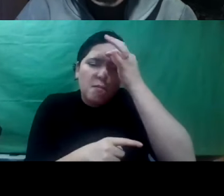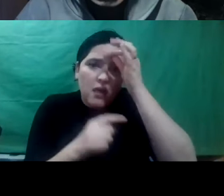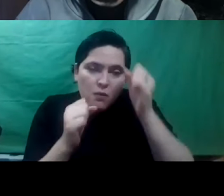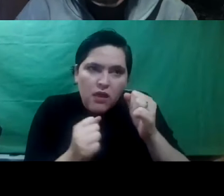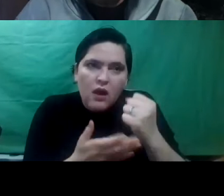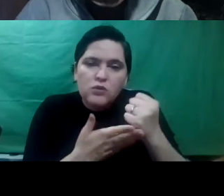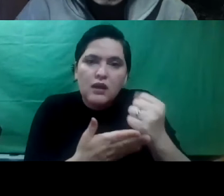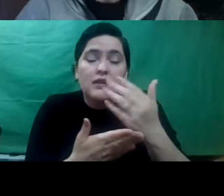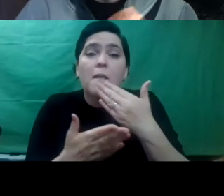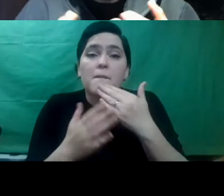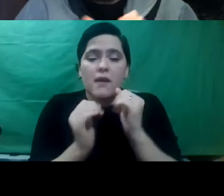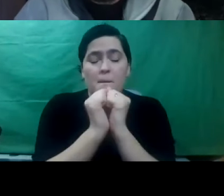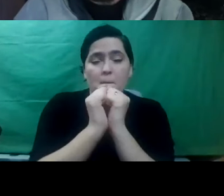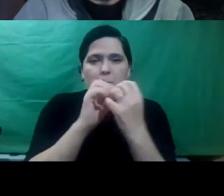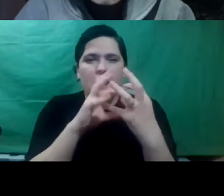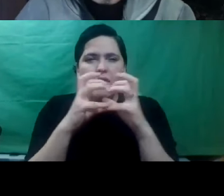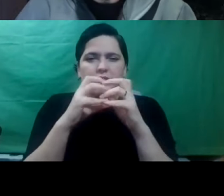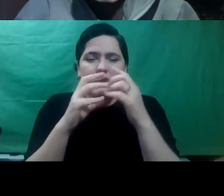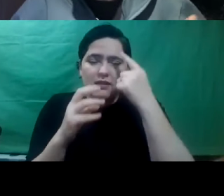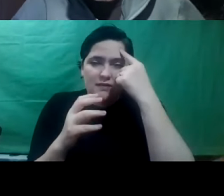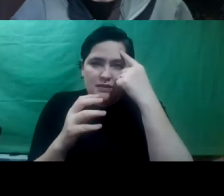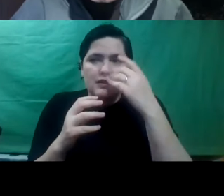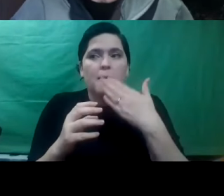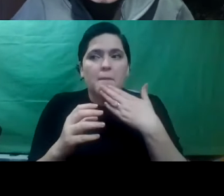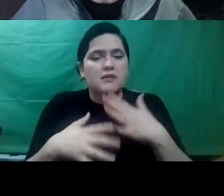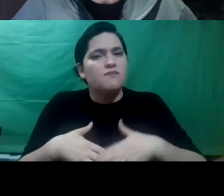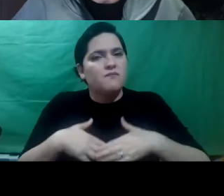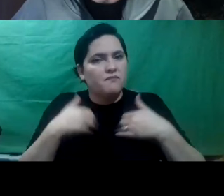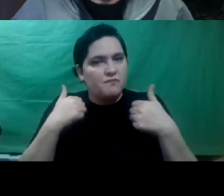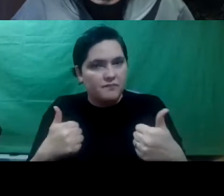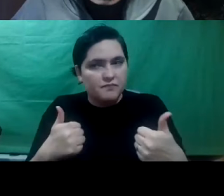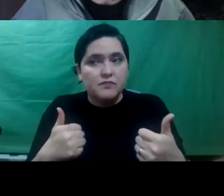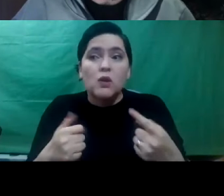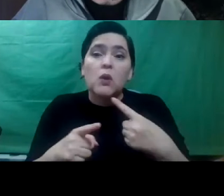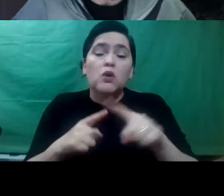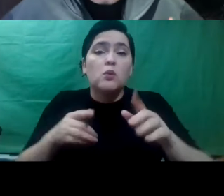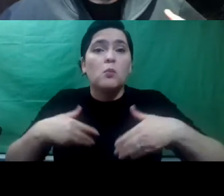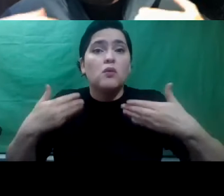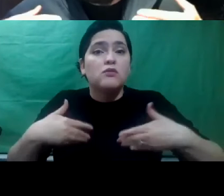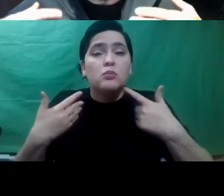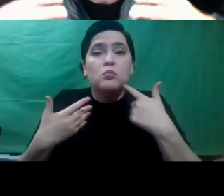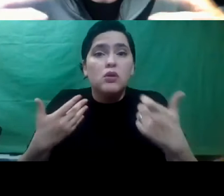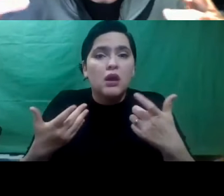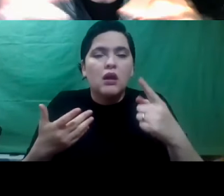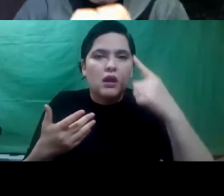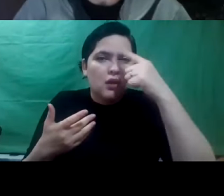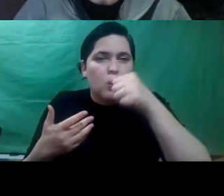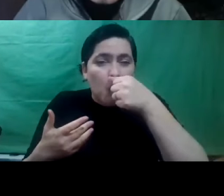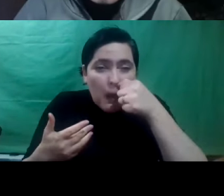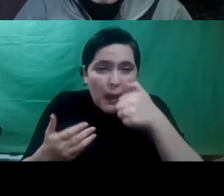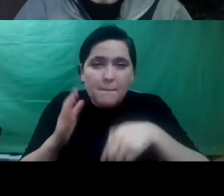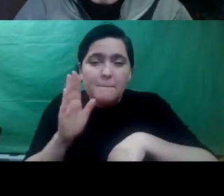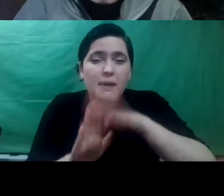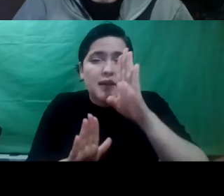promueven la plasticidad neuronal y en general el bienestar. Y acá solo para mostrar un caso de motivación de por qué los psicodélicos están tomando